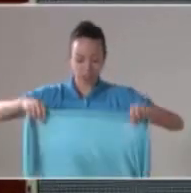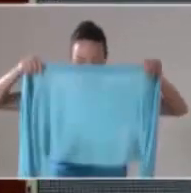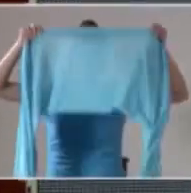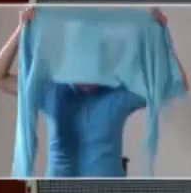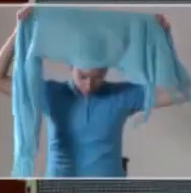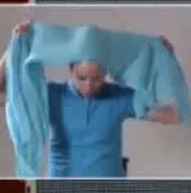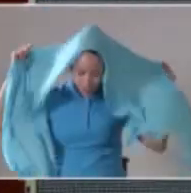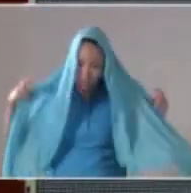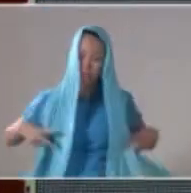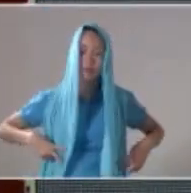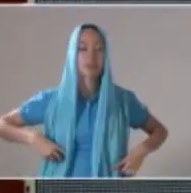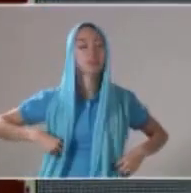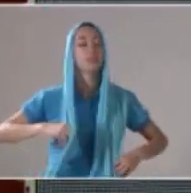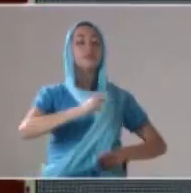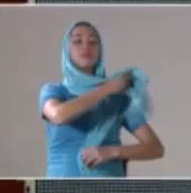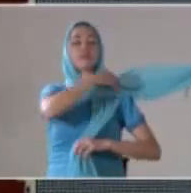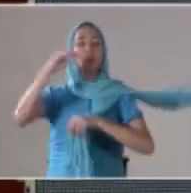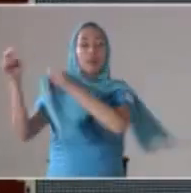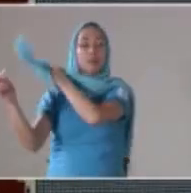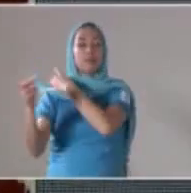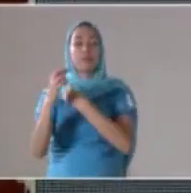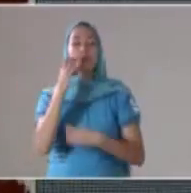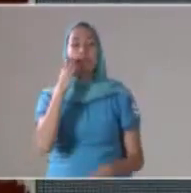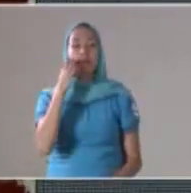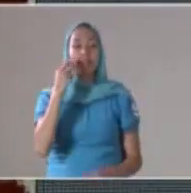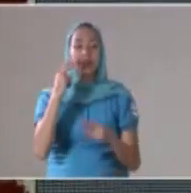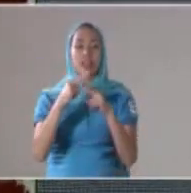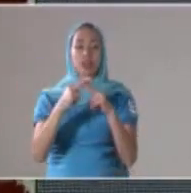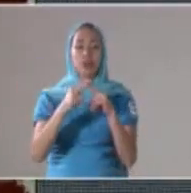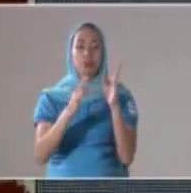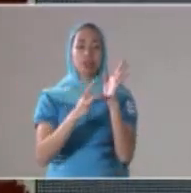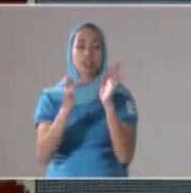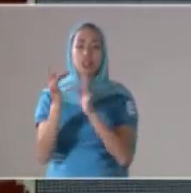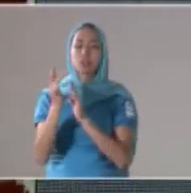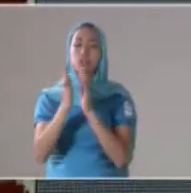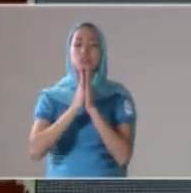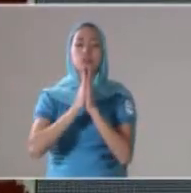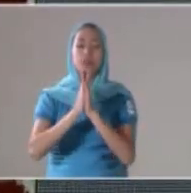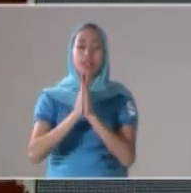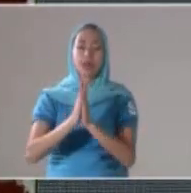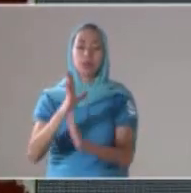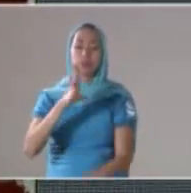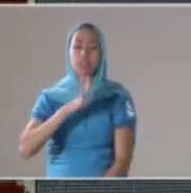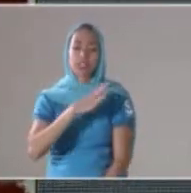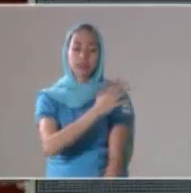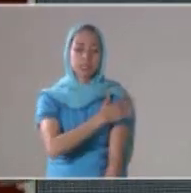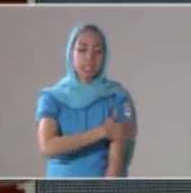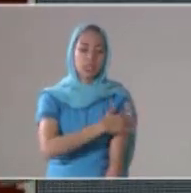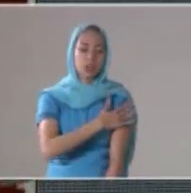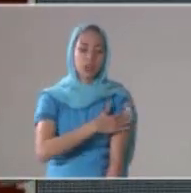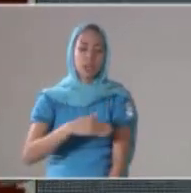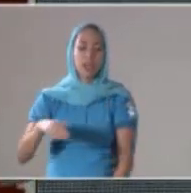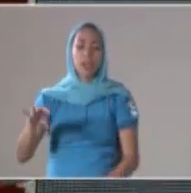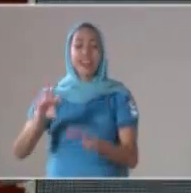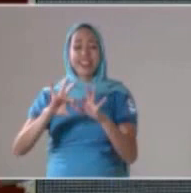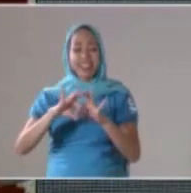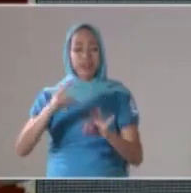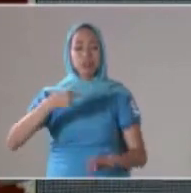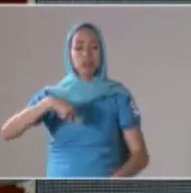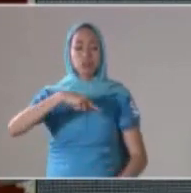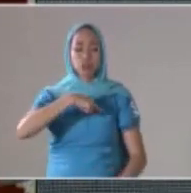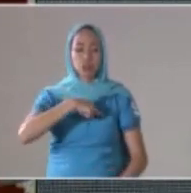como siempre que tengas piedad de nosotros y que hagas descender sobre nuestra vida esa